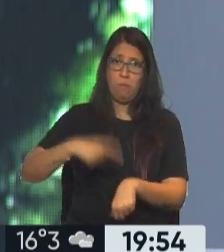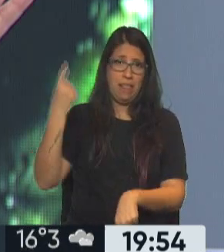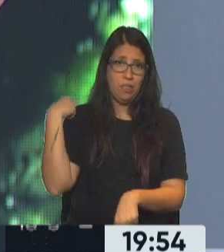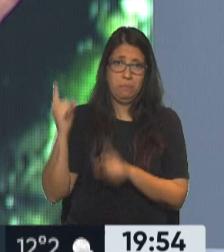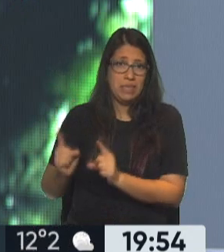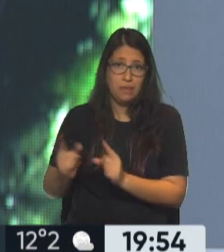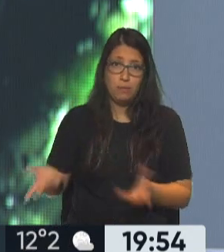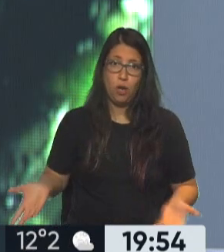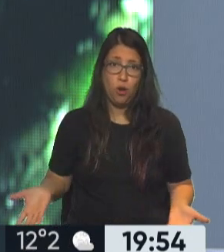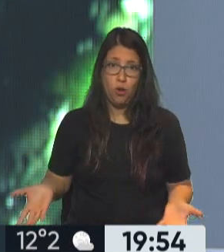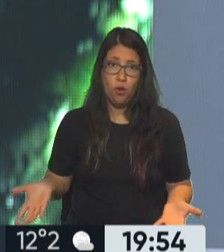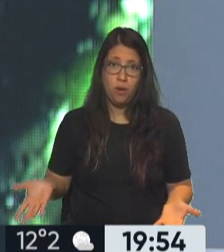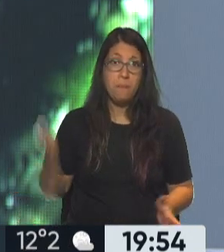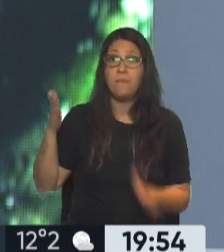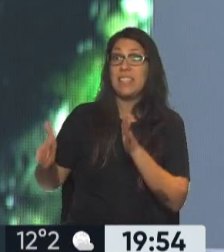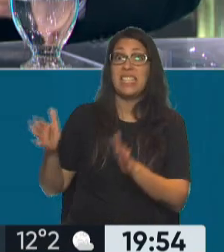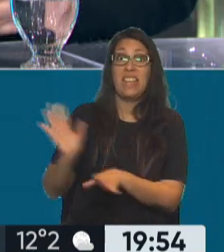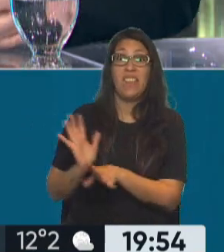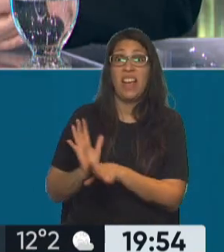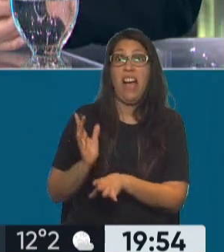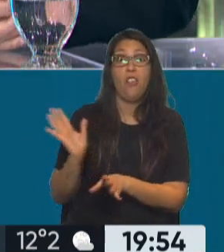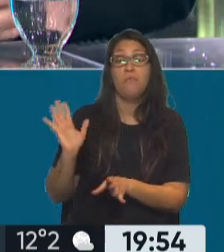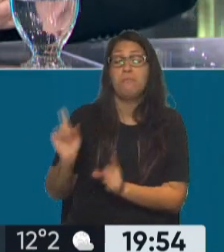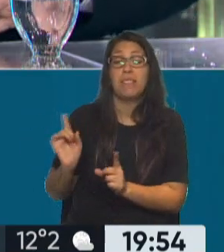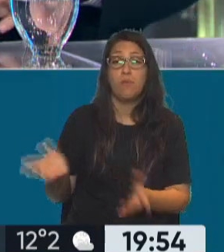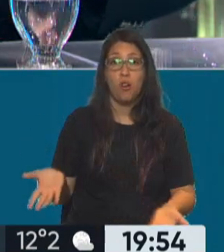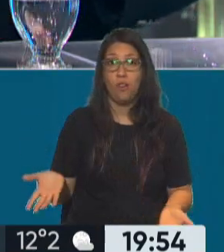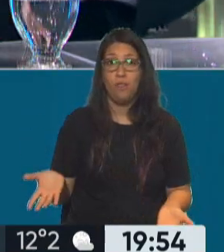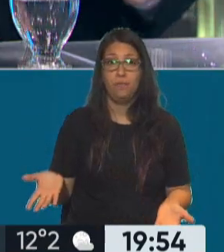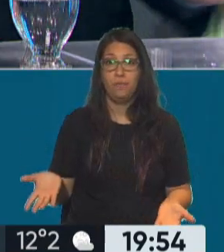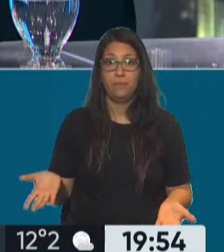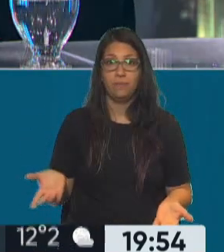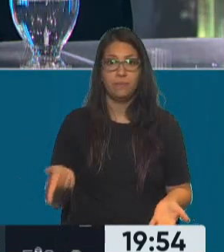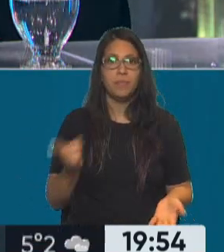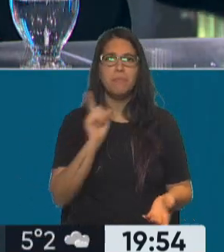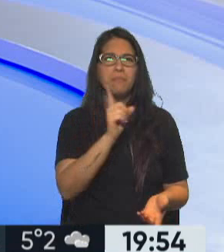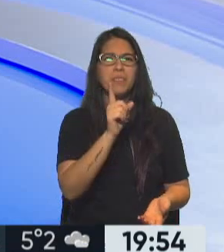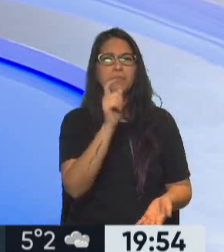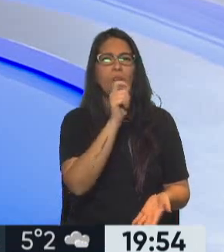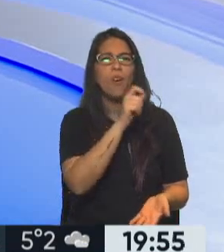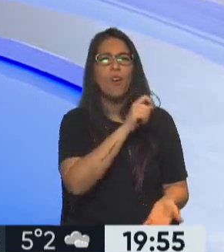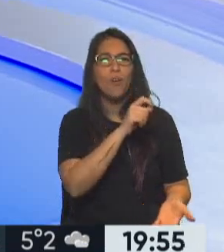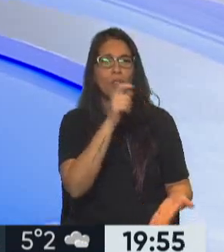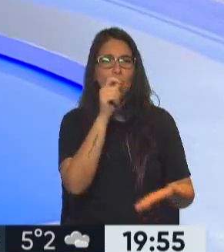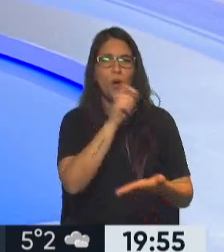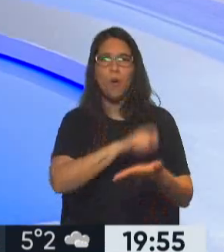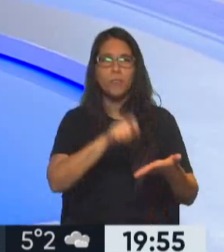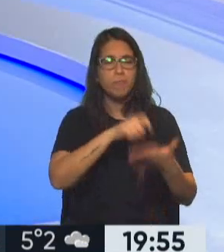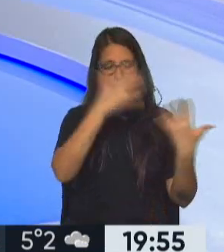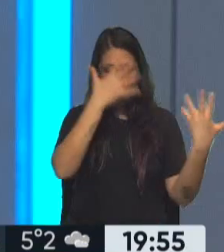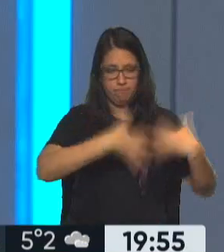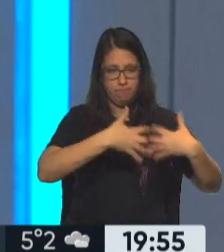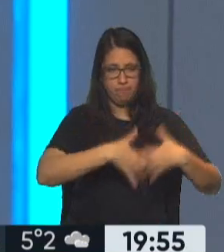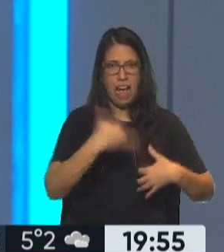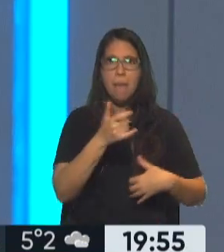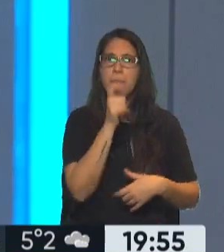lo que significó esa época, que lo piense cada uno, ¿no? Y eso que estaba escrito, ¿no, Osvaldo? Sí. Digo, porque estaba, incluso ¿viste? Cuando uno escribe tiene tiempo para pensar. A veces hay